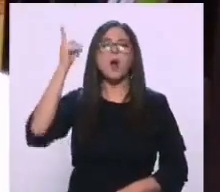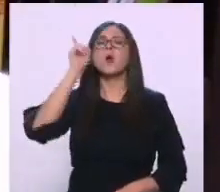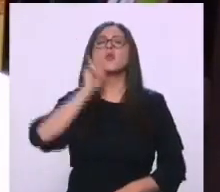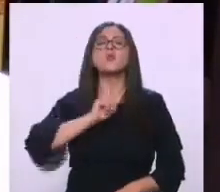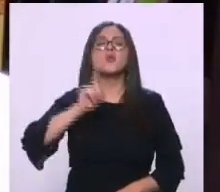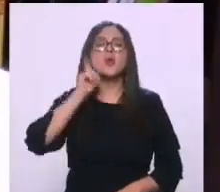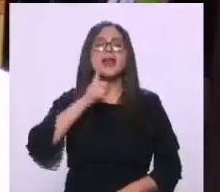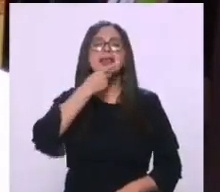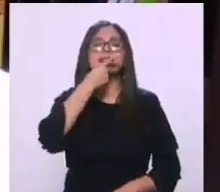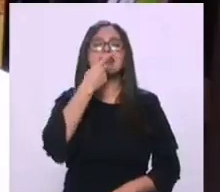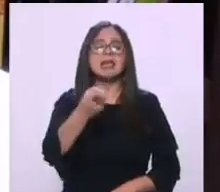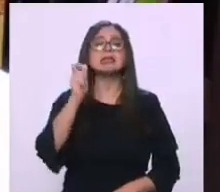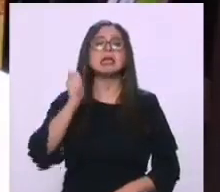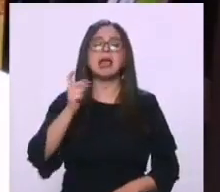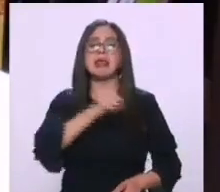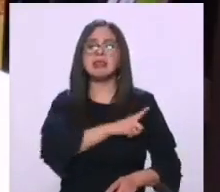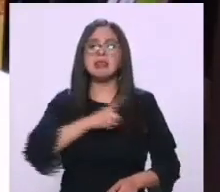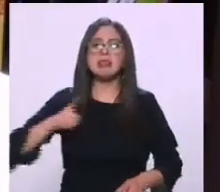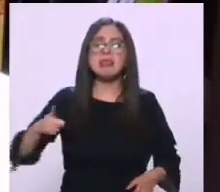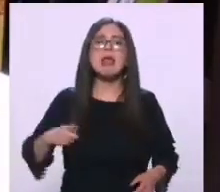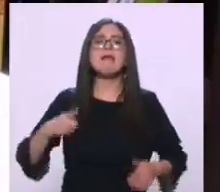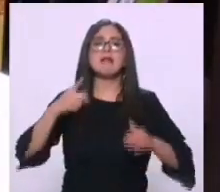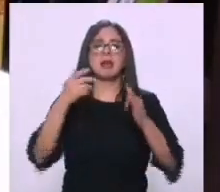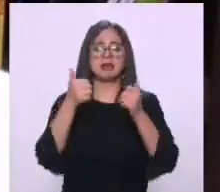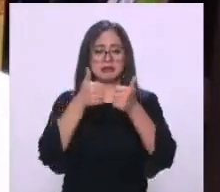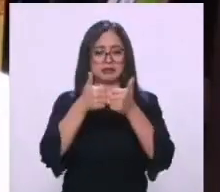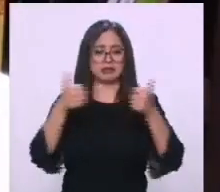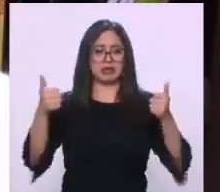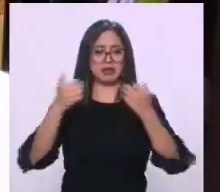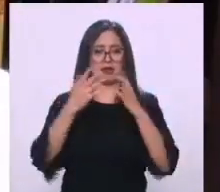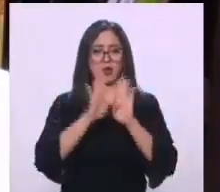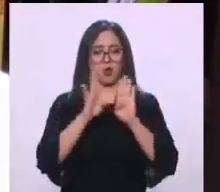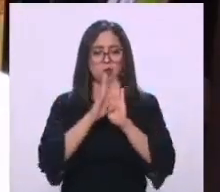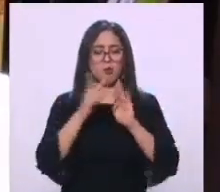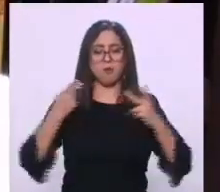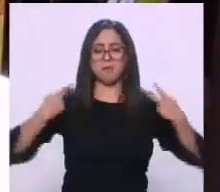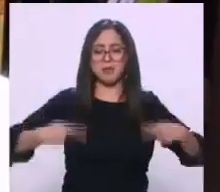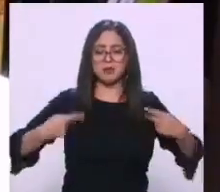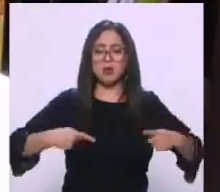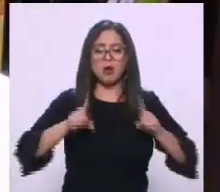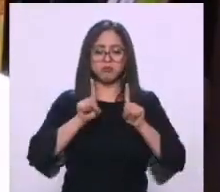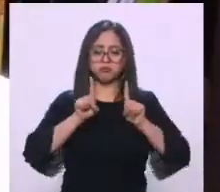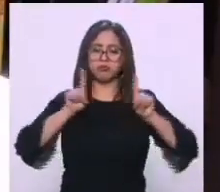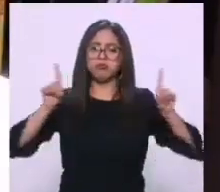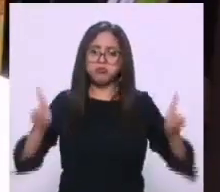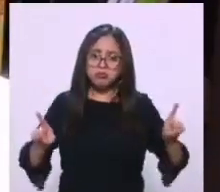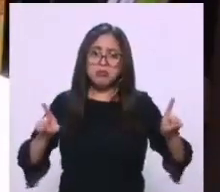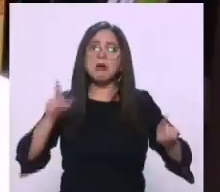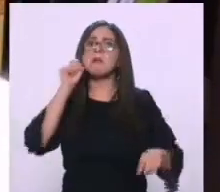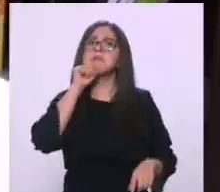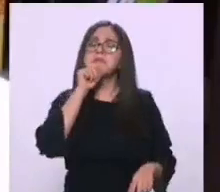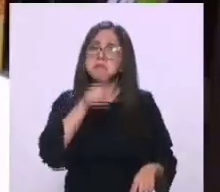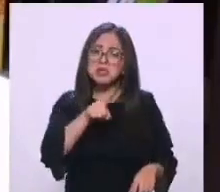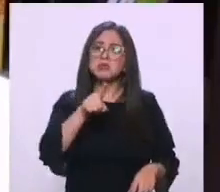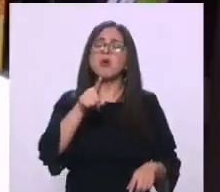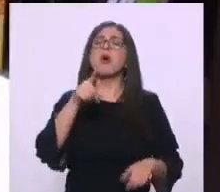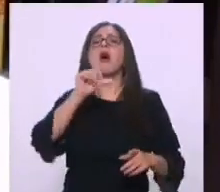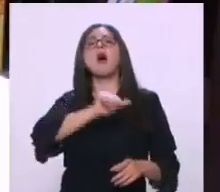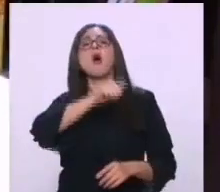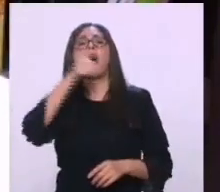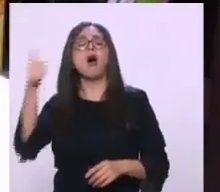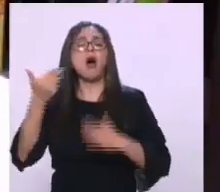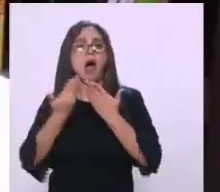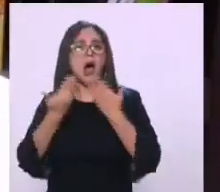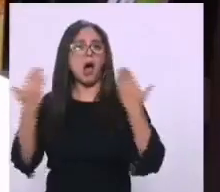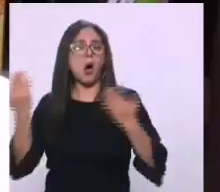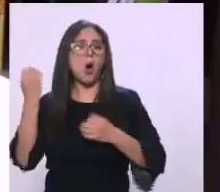Distancia, que fue muy conocido y que ha sido de gran utilidad, la utilización de semáforos me parece que es una idea